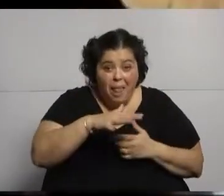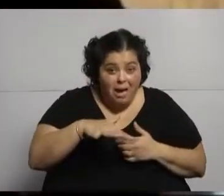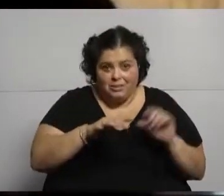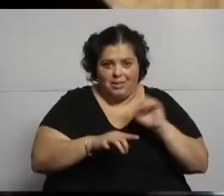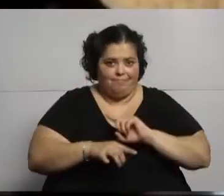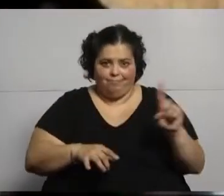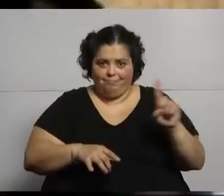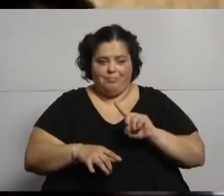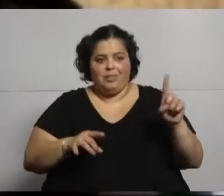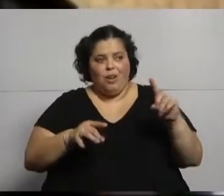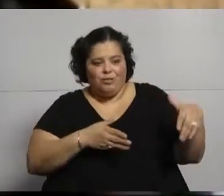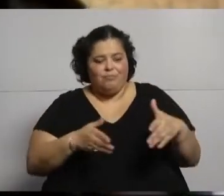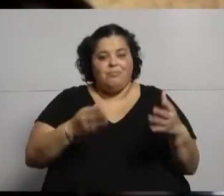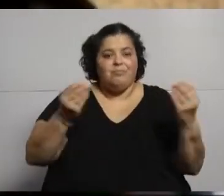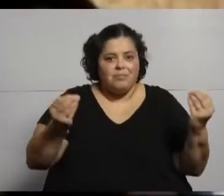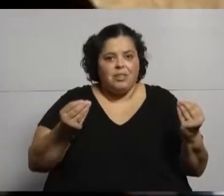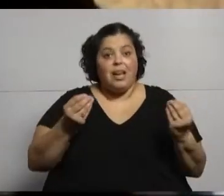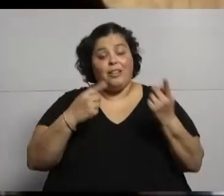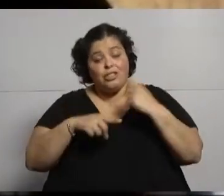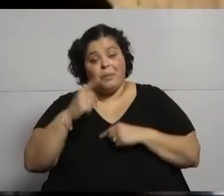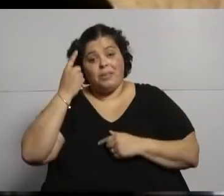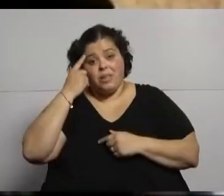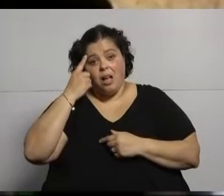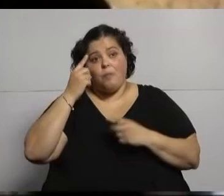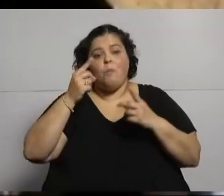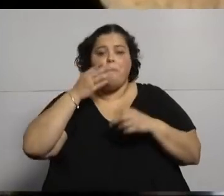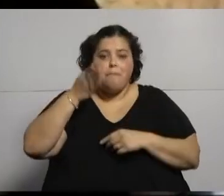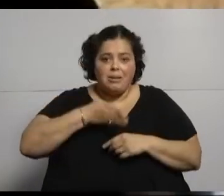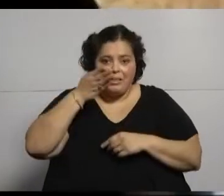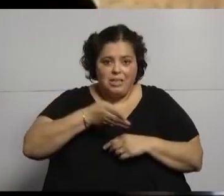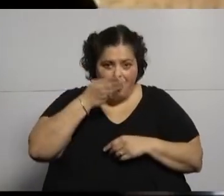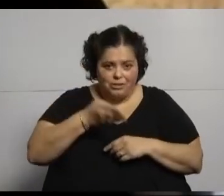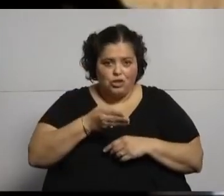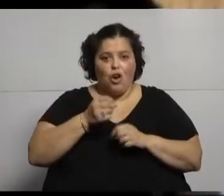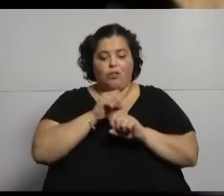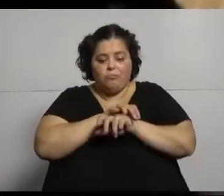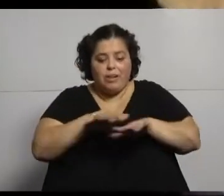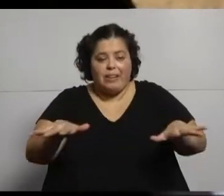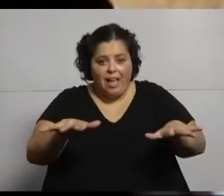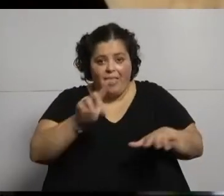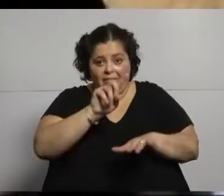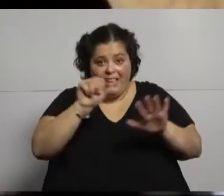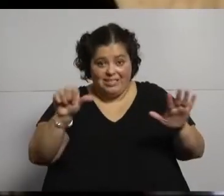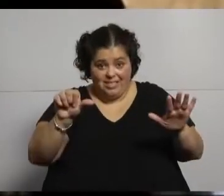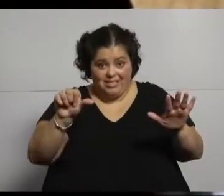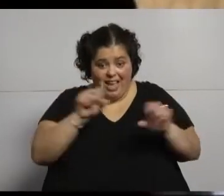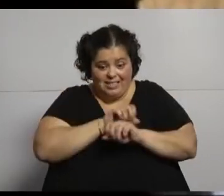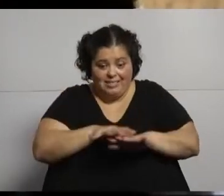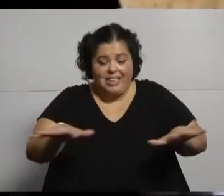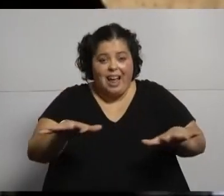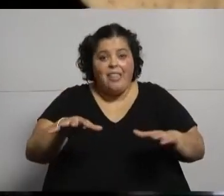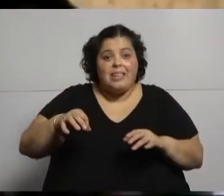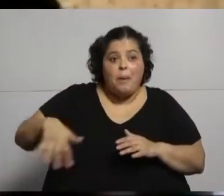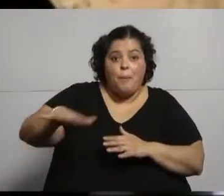Encontramos que dentro de la participación que hacemos en las 16 redes también conformadas por nuestro gobierno de las redes